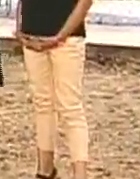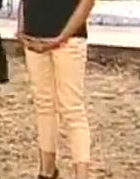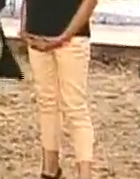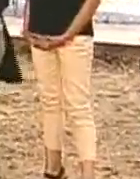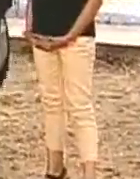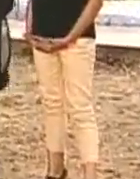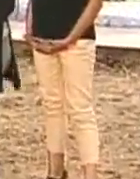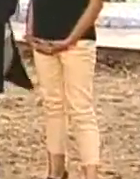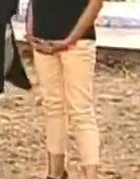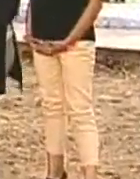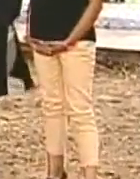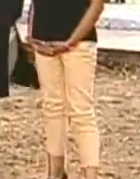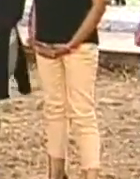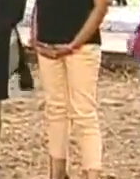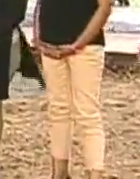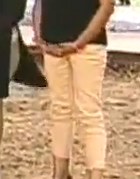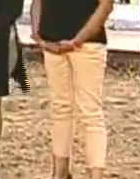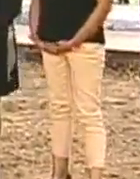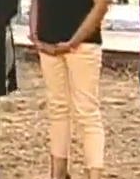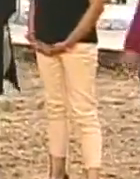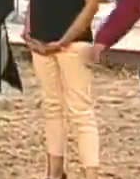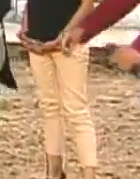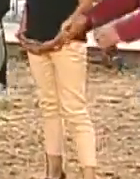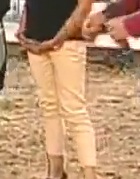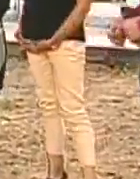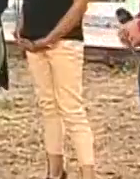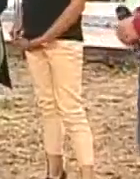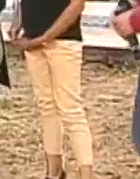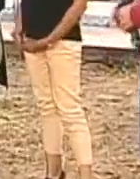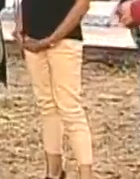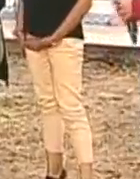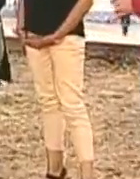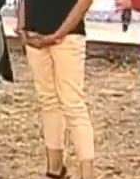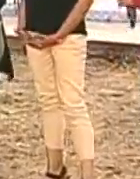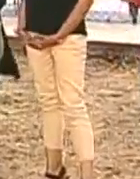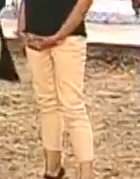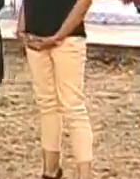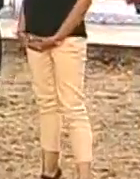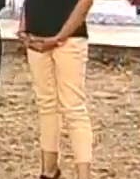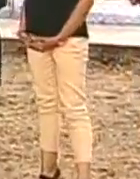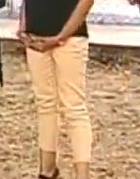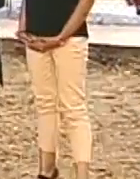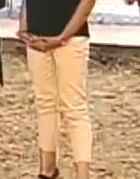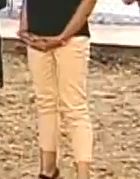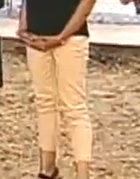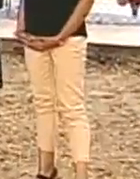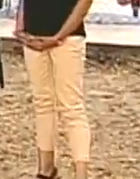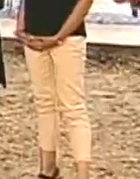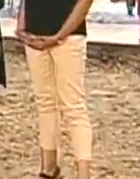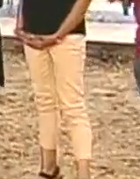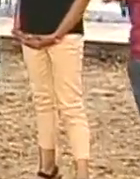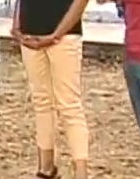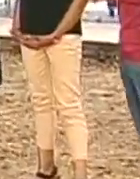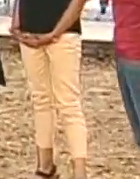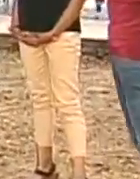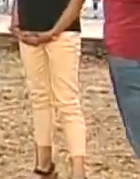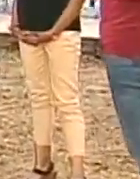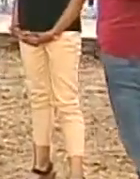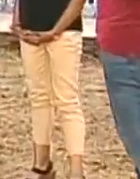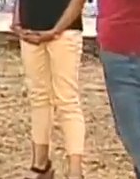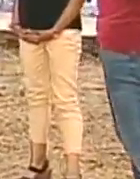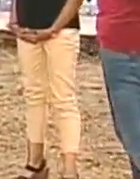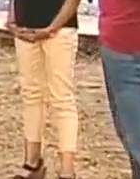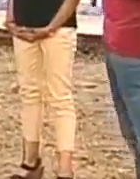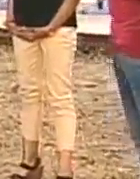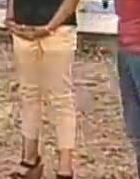este año. Lunes 3 de octubre vuelven los muchachos a clase con escuelas y liceas nuevas, reparadas,